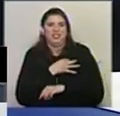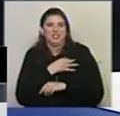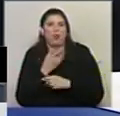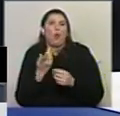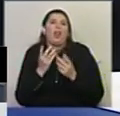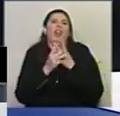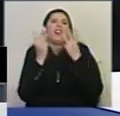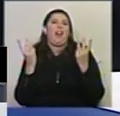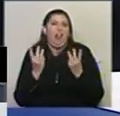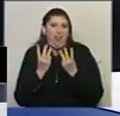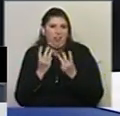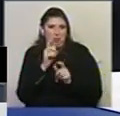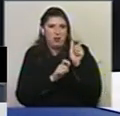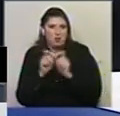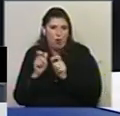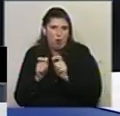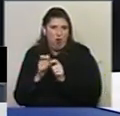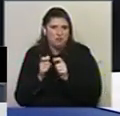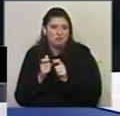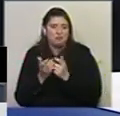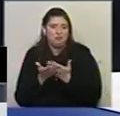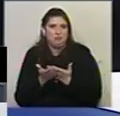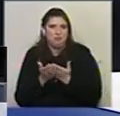tenemos. Creo que es un...